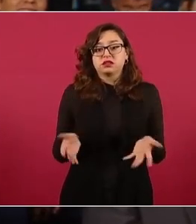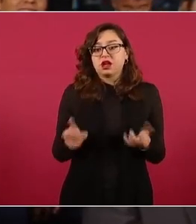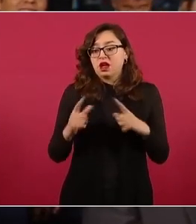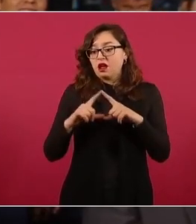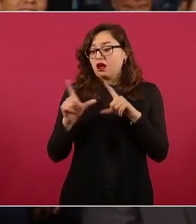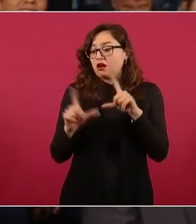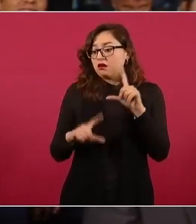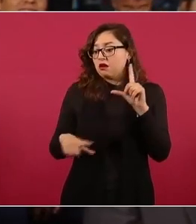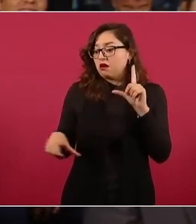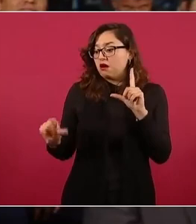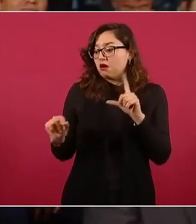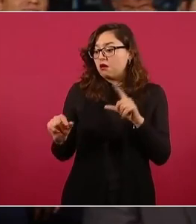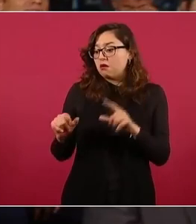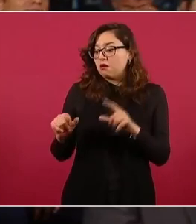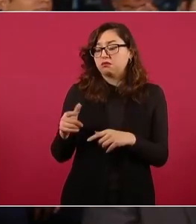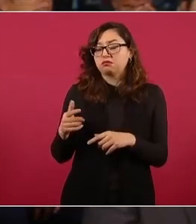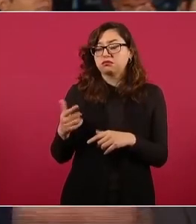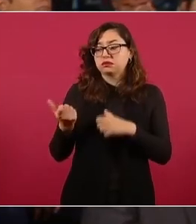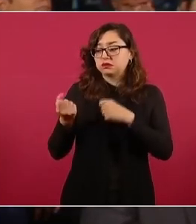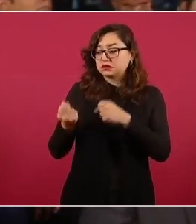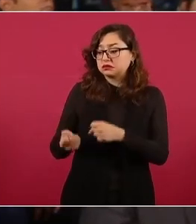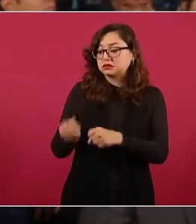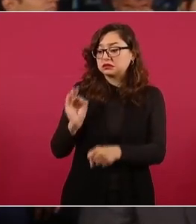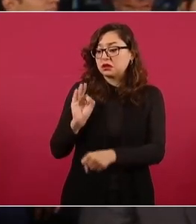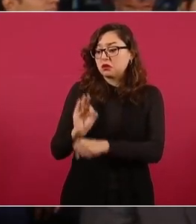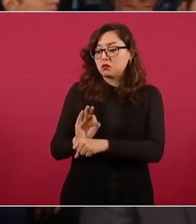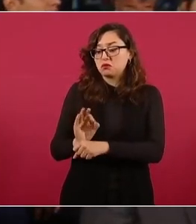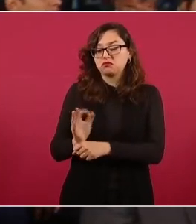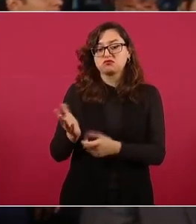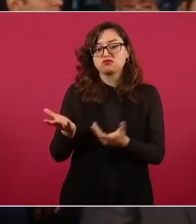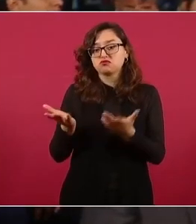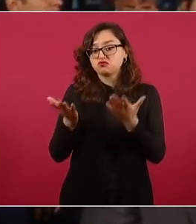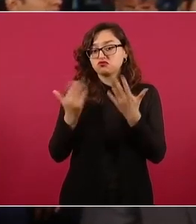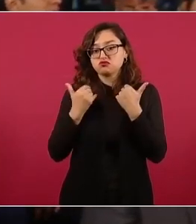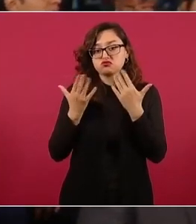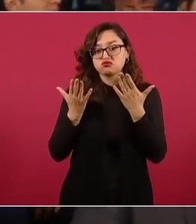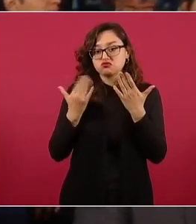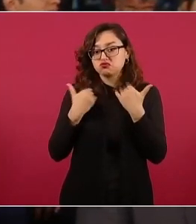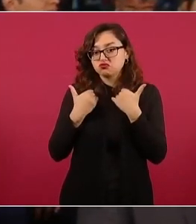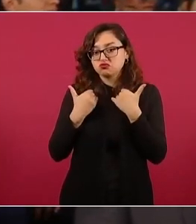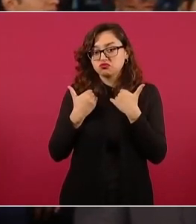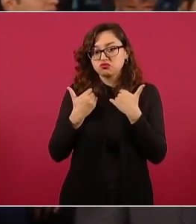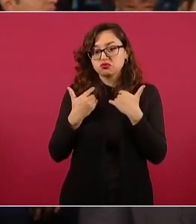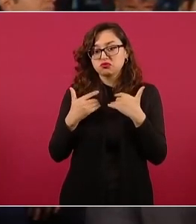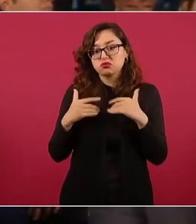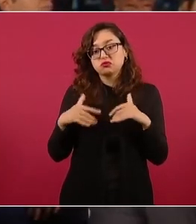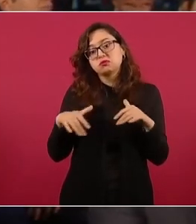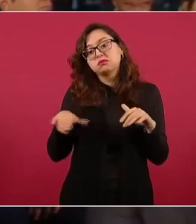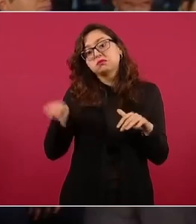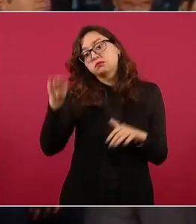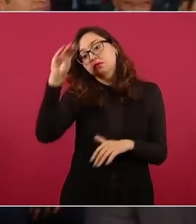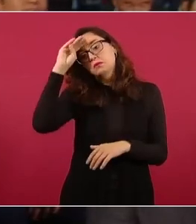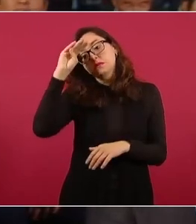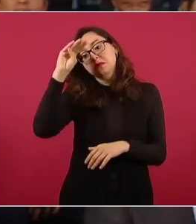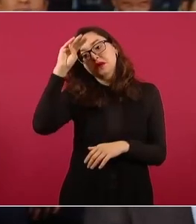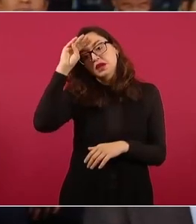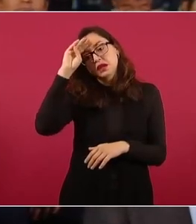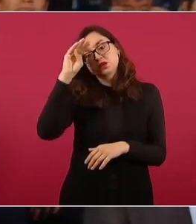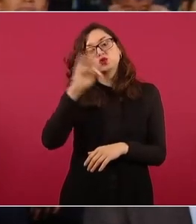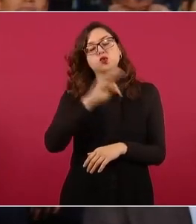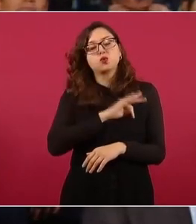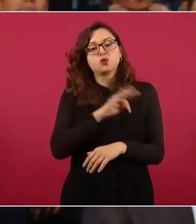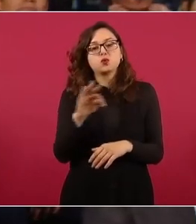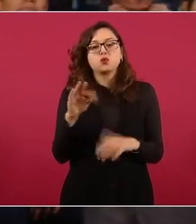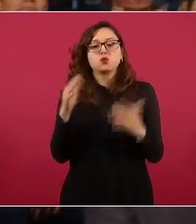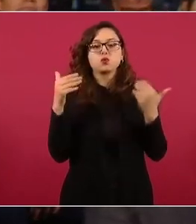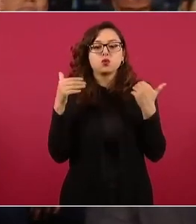que algo que podríamos aprovechar, bueno, se podría aprovechar con el Banco del Bienestar, llevar seguros de